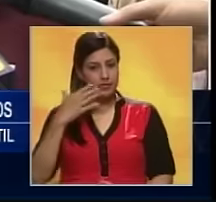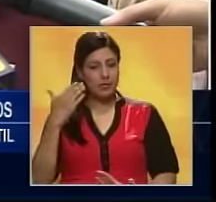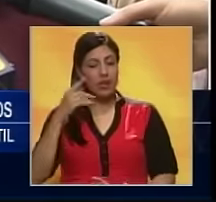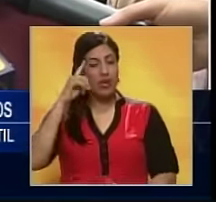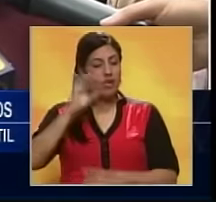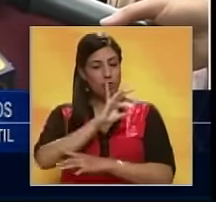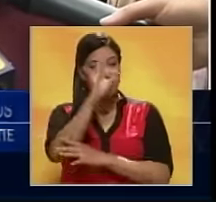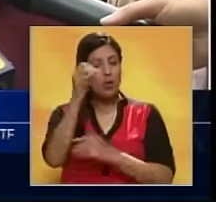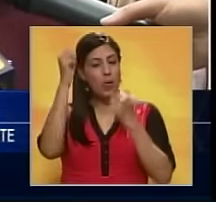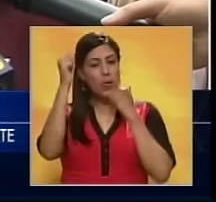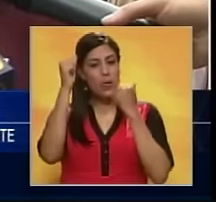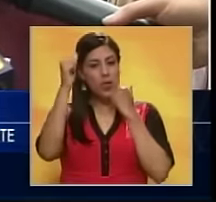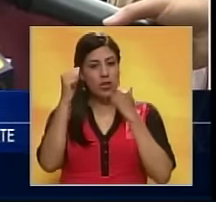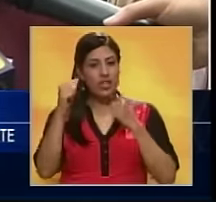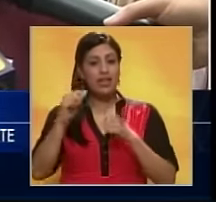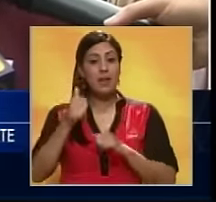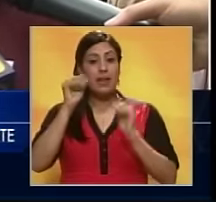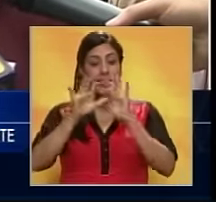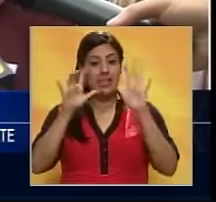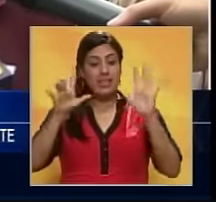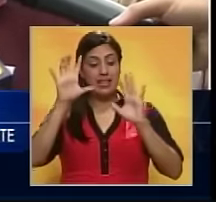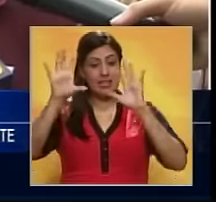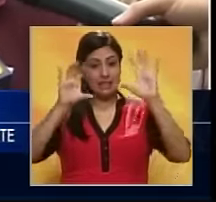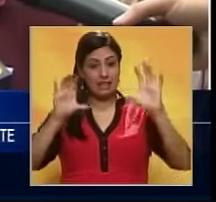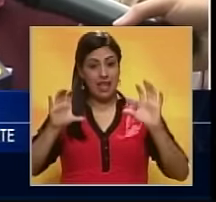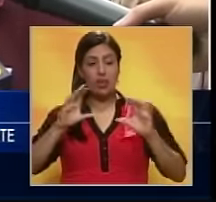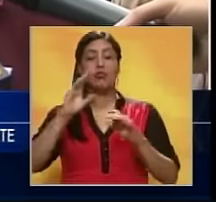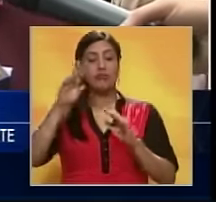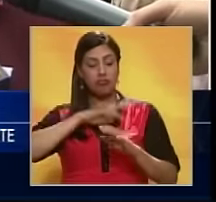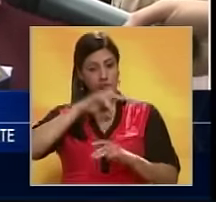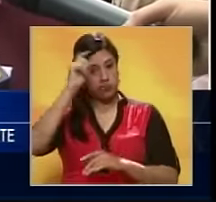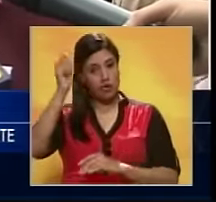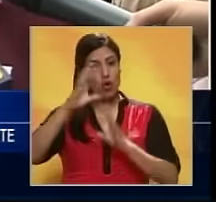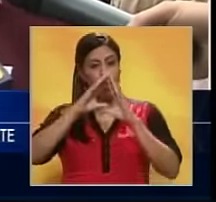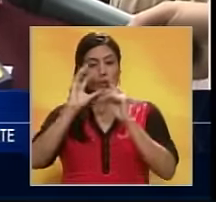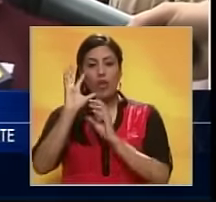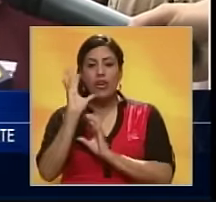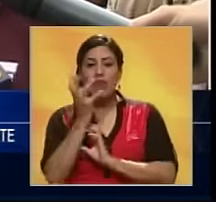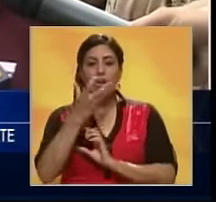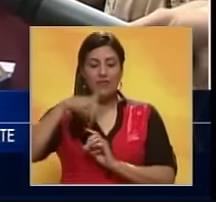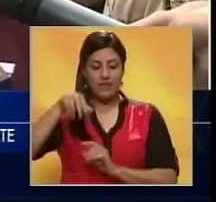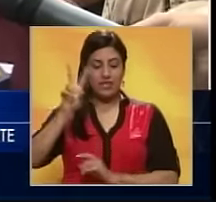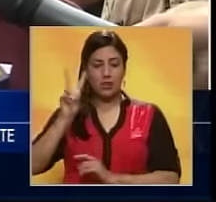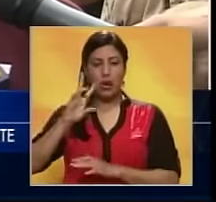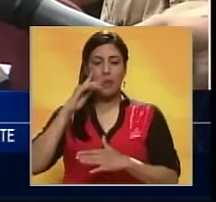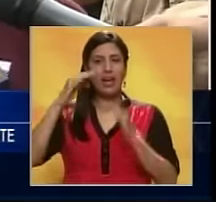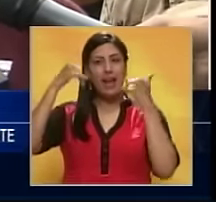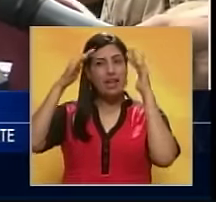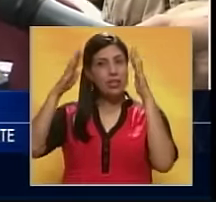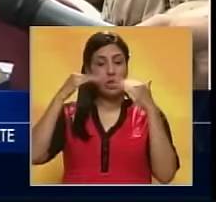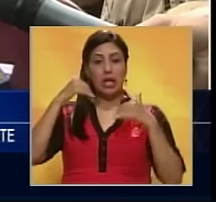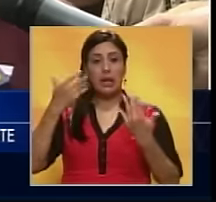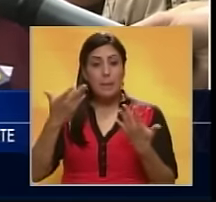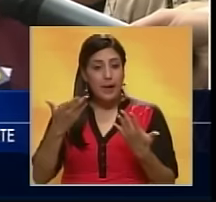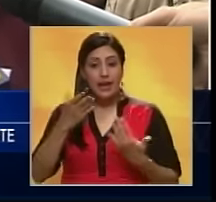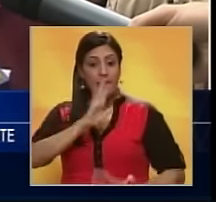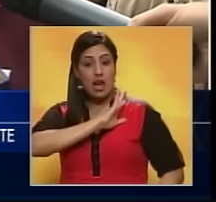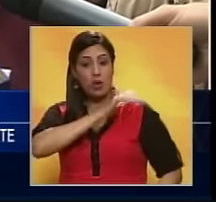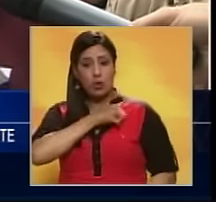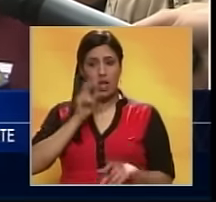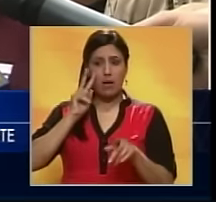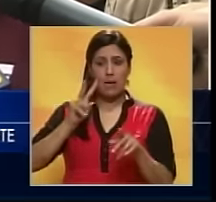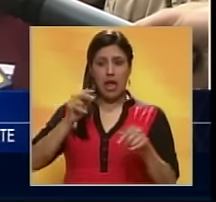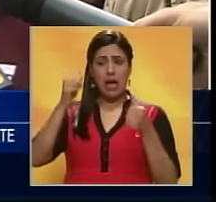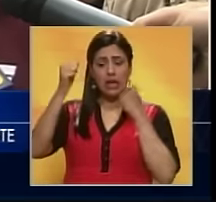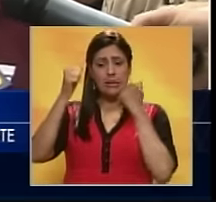Una jornada de protesta en más de 17 estados que se está cumpliendo en toda la geografía del país para llamar la atención a las autoridades